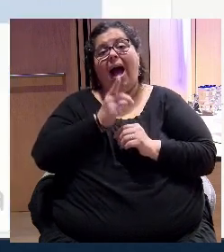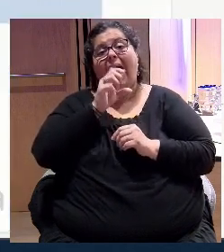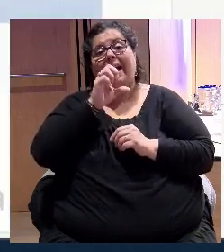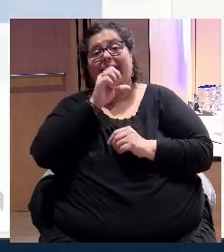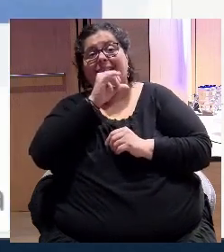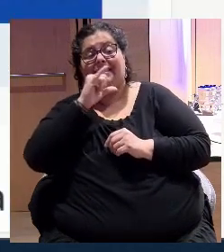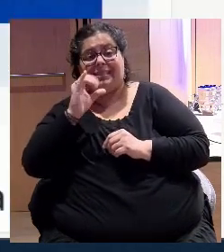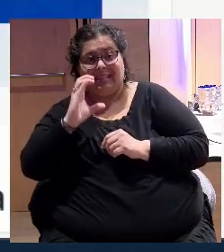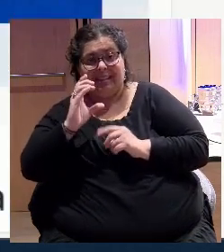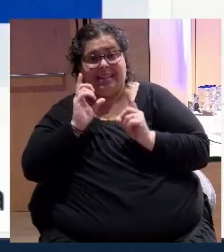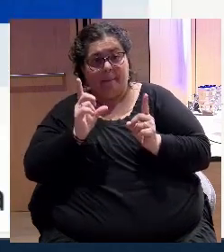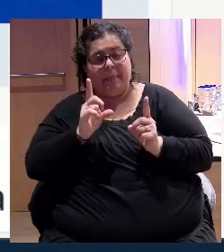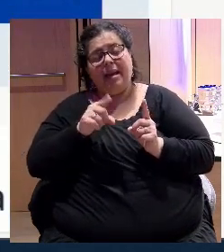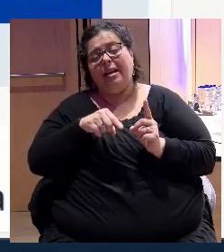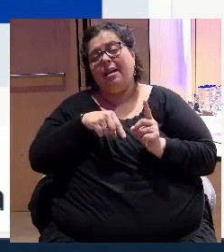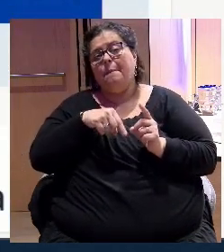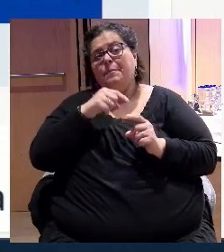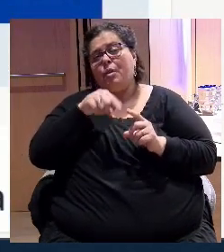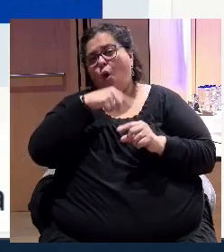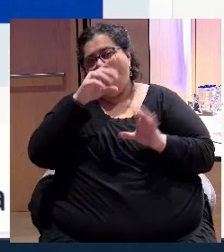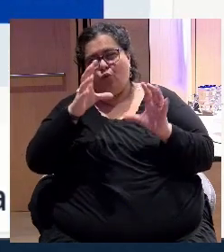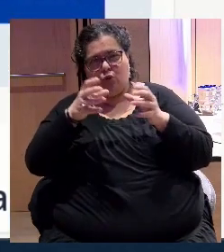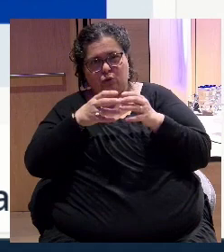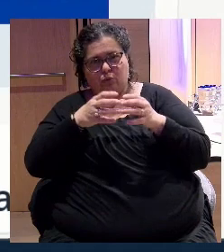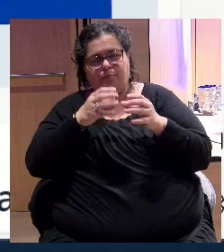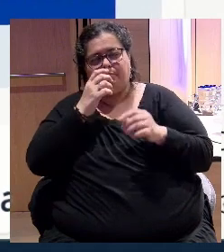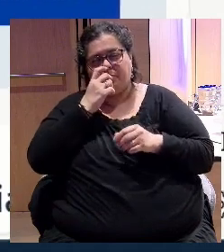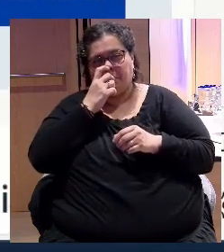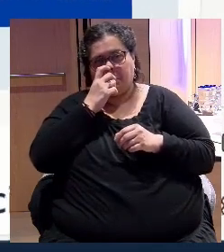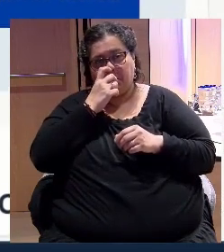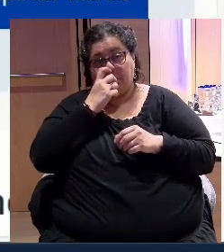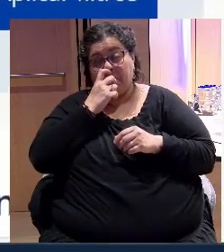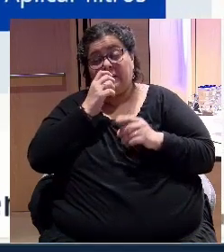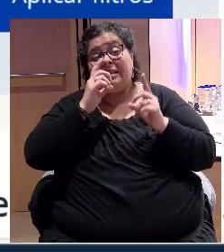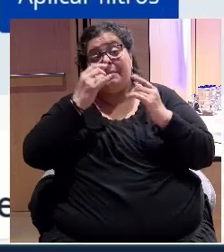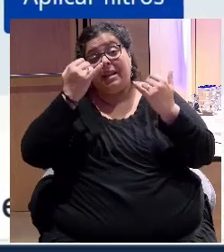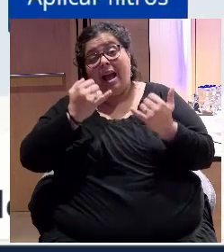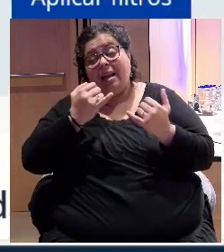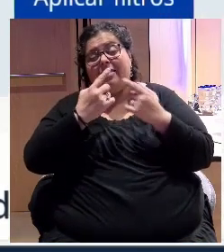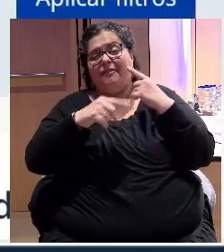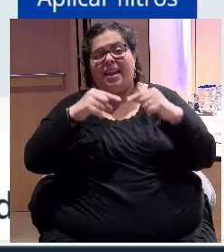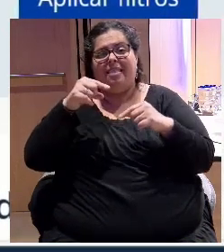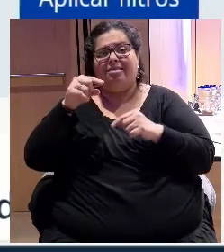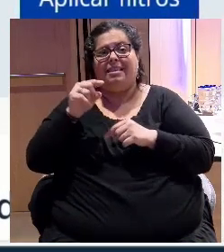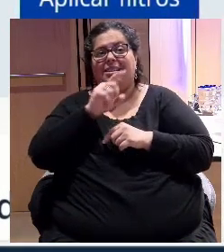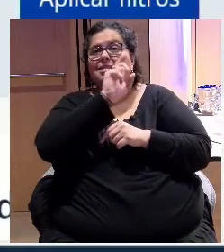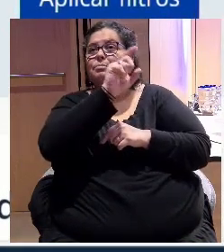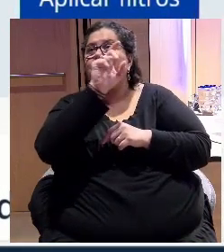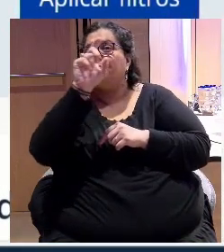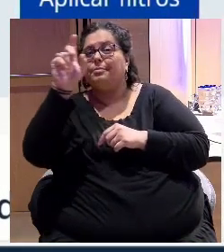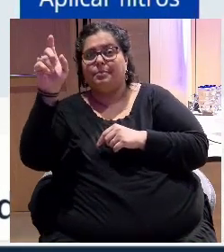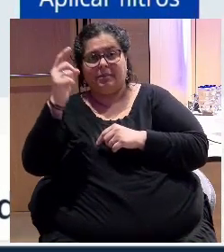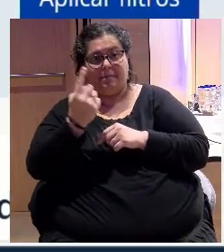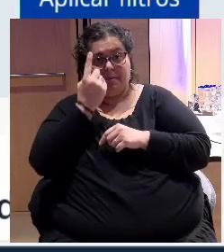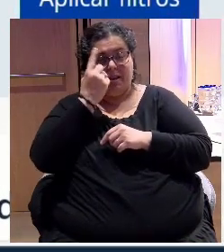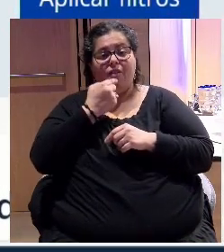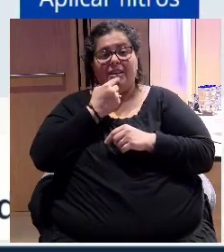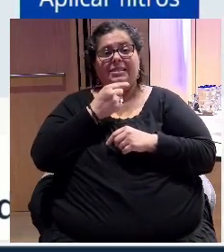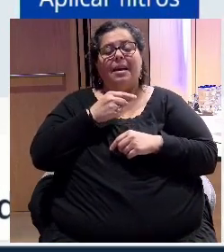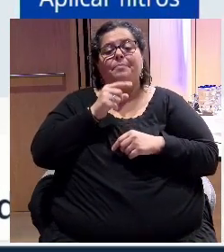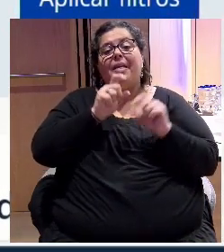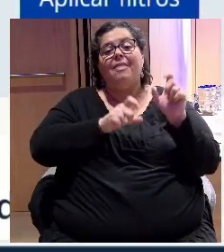de Intermedia. Y ahí tenemos varias pestañas. La primera, que es lo demográfico, lo